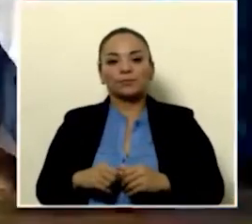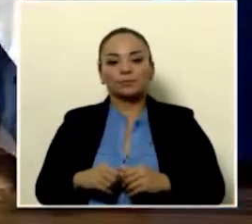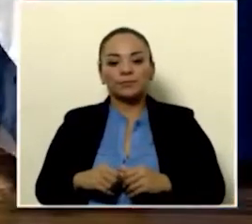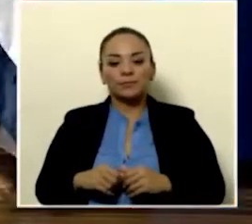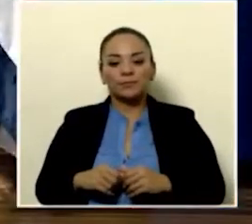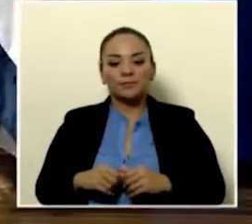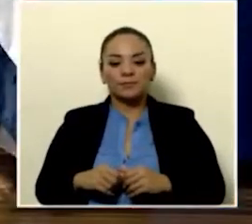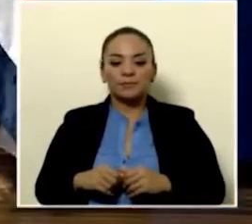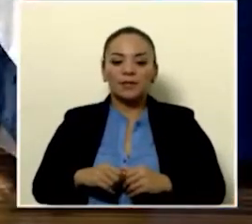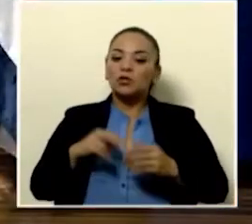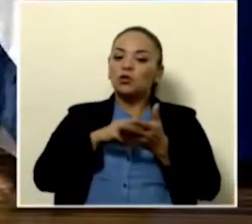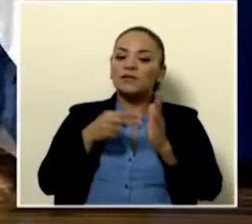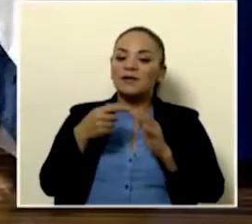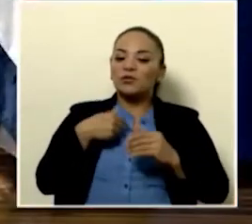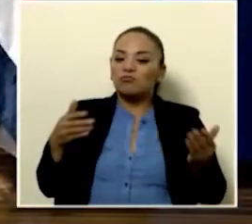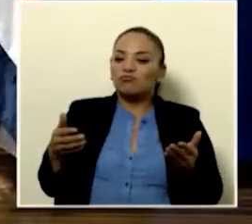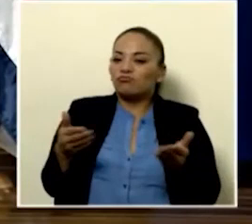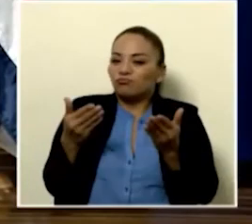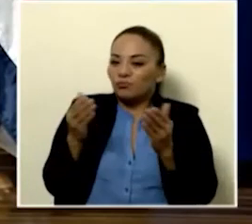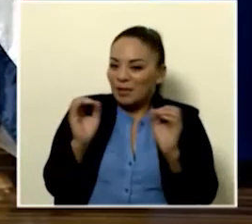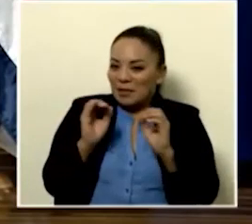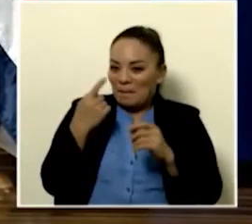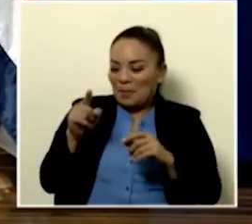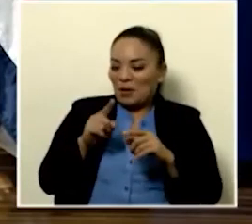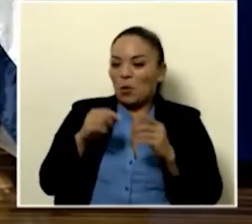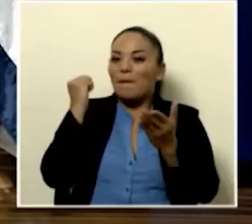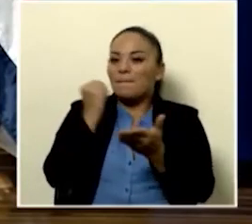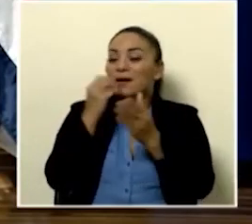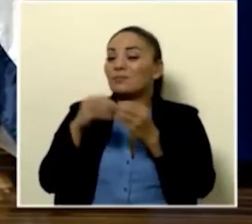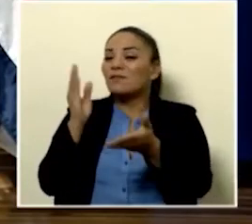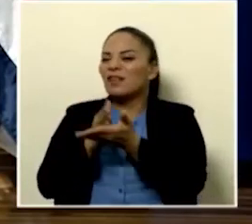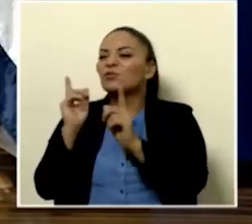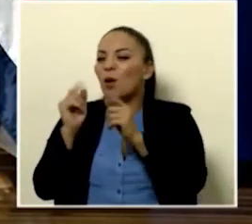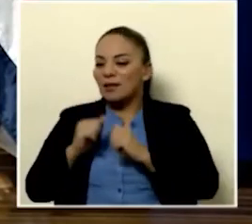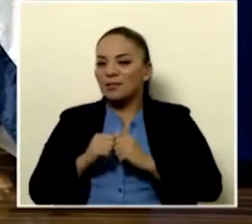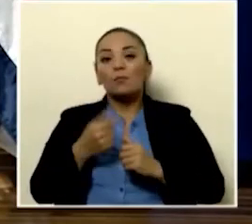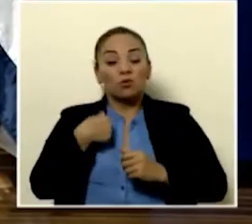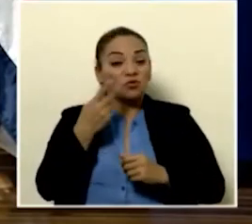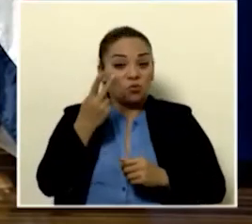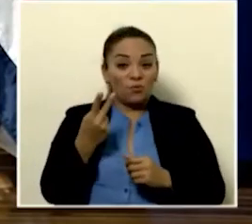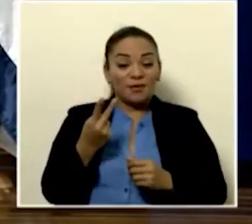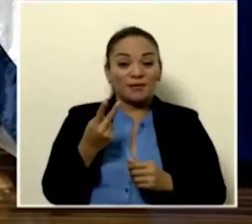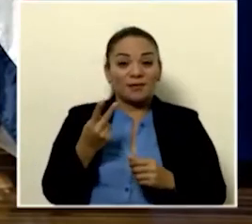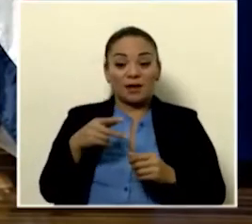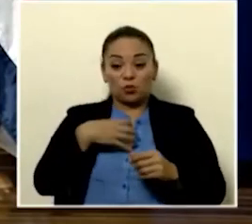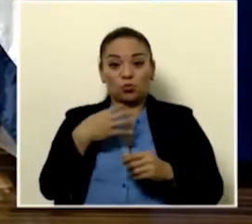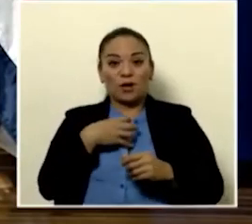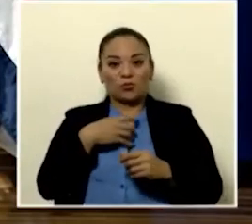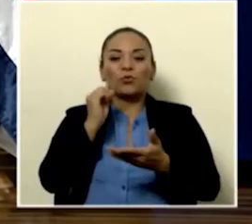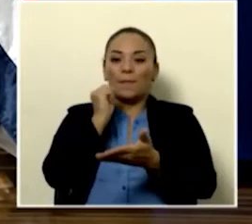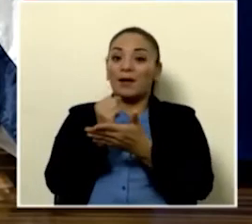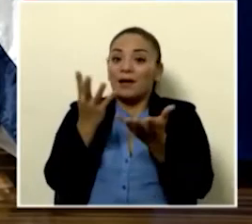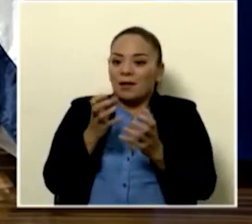Y no es por hacerle propaganda a nadie, pero las marcas más afectadas, porque incluso vi que se querían organizar los dueños de un tipo de